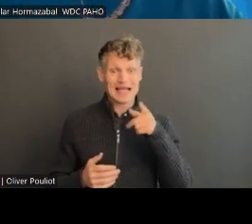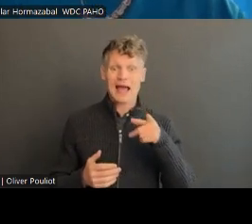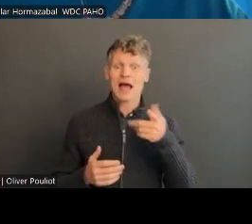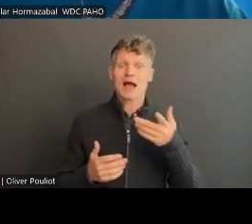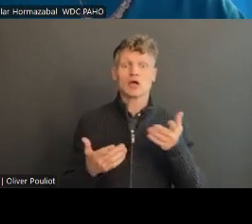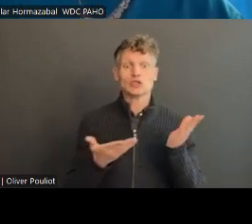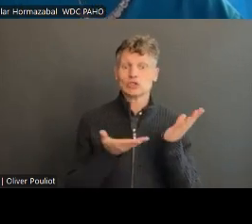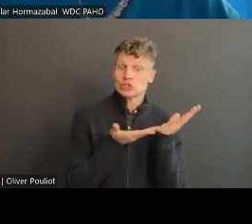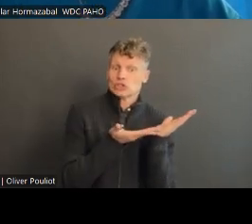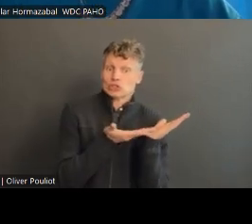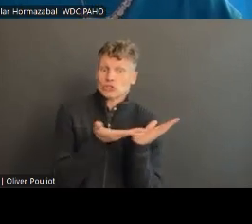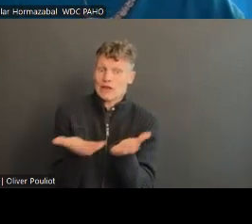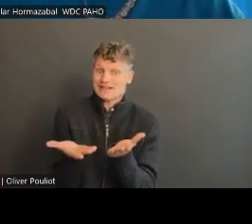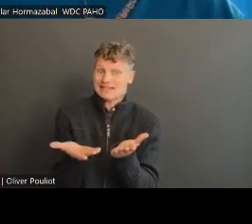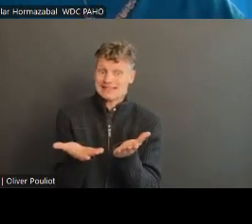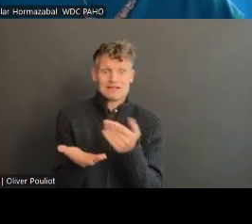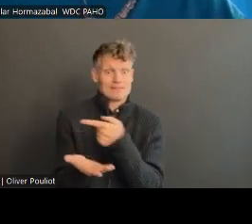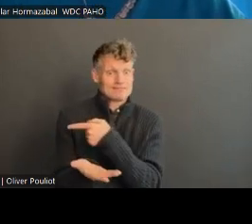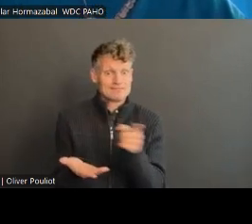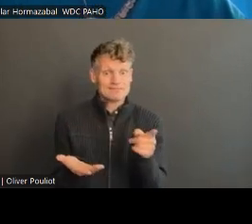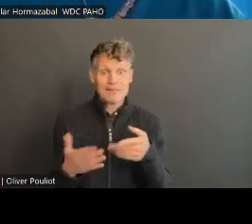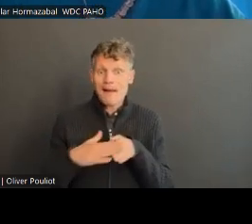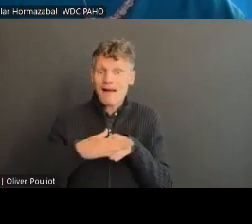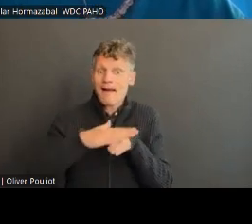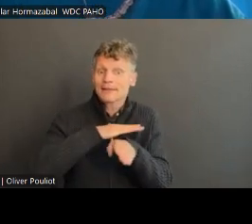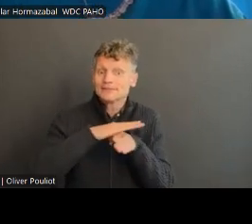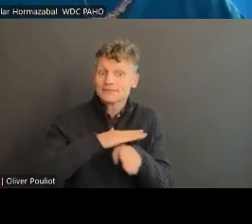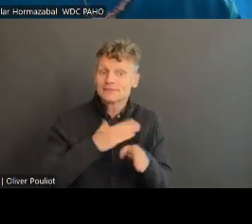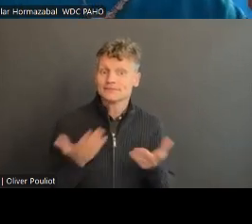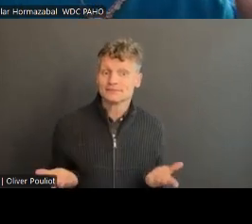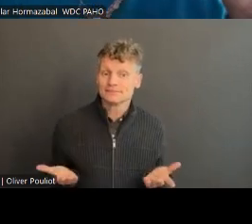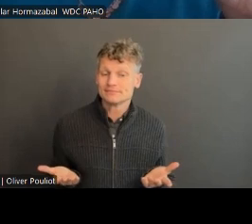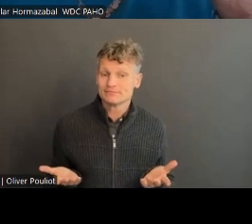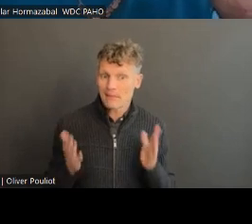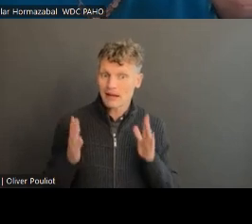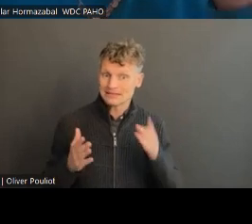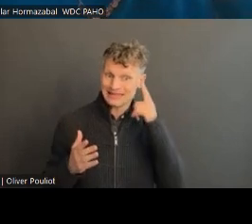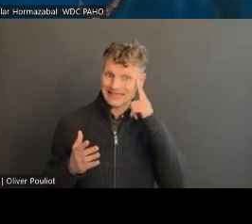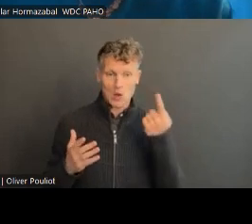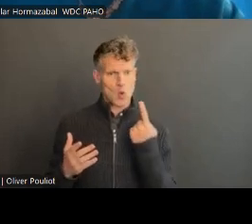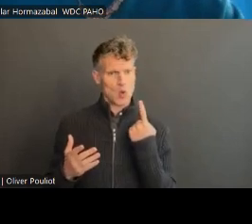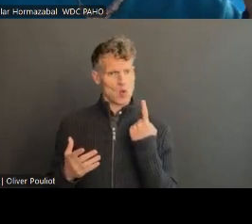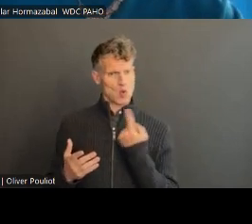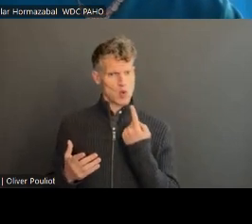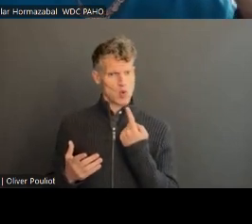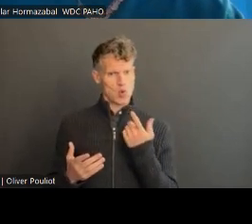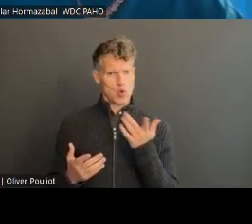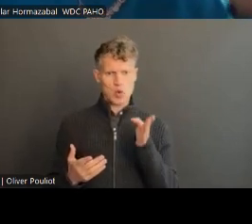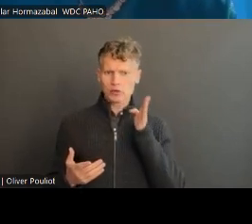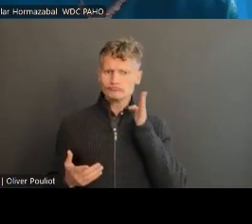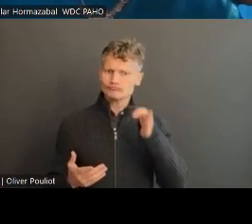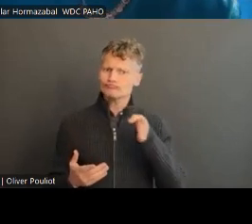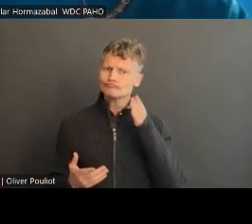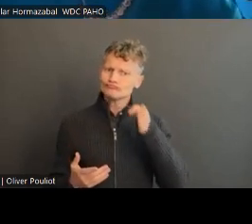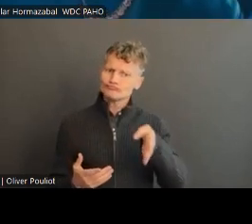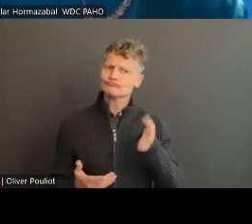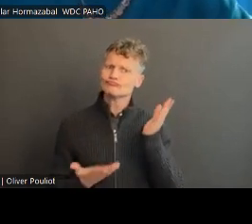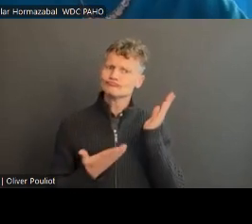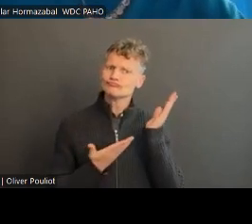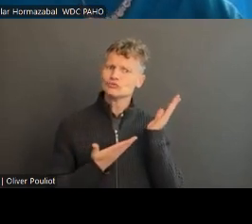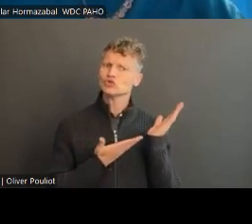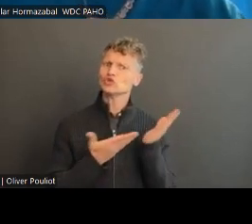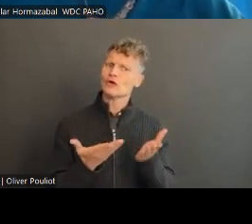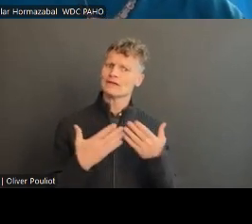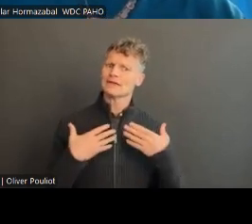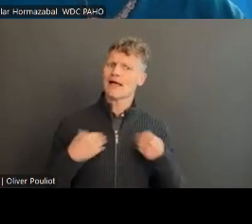miramos a aquellos que utilizan los servicios y por lo tanto principalmente aquellos que tienen la capacidad de